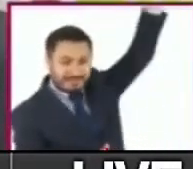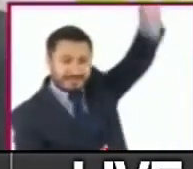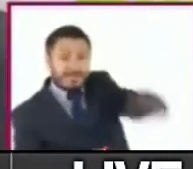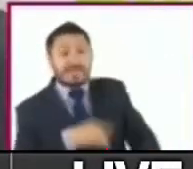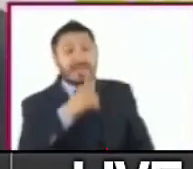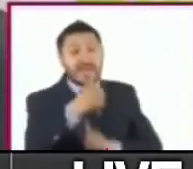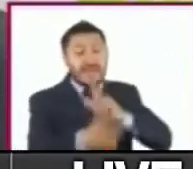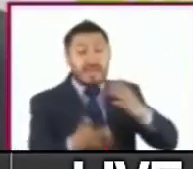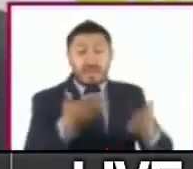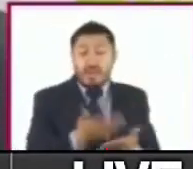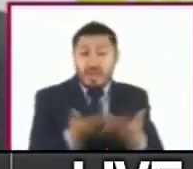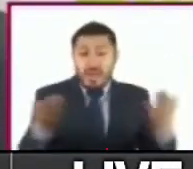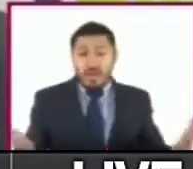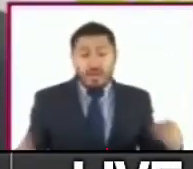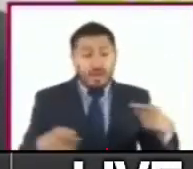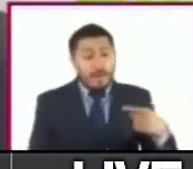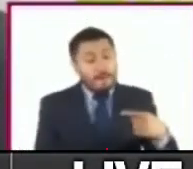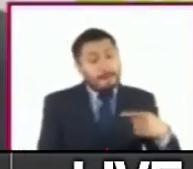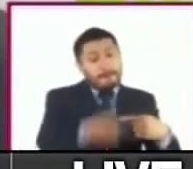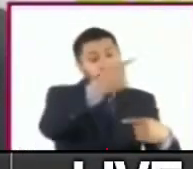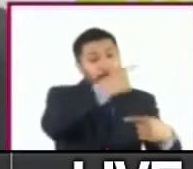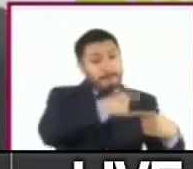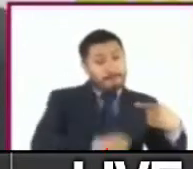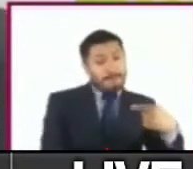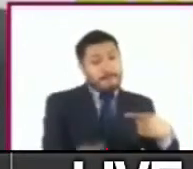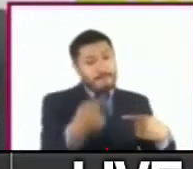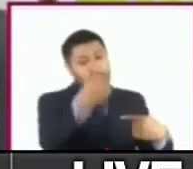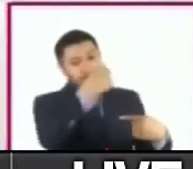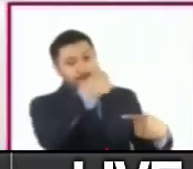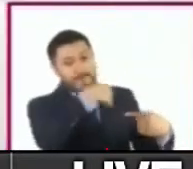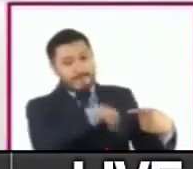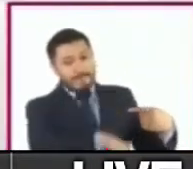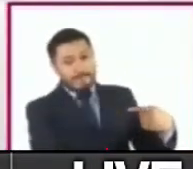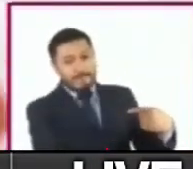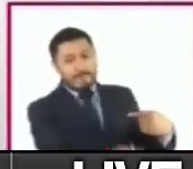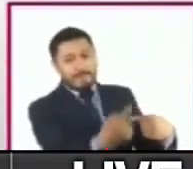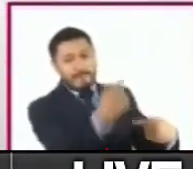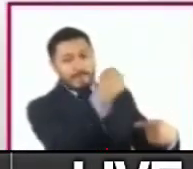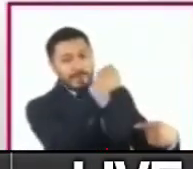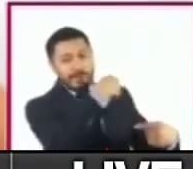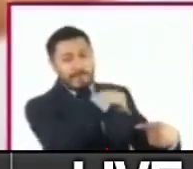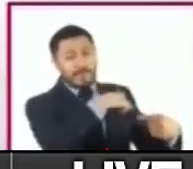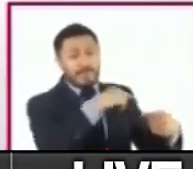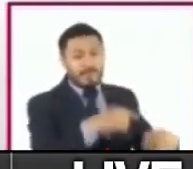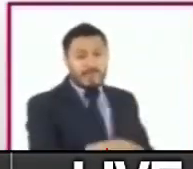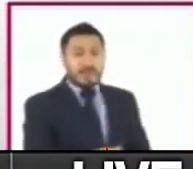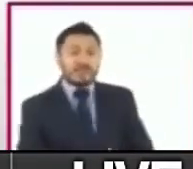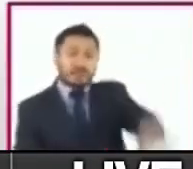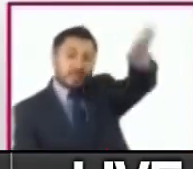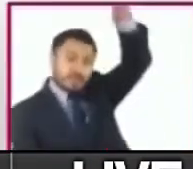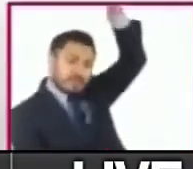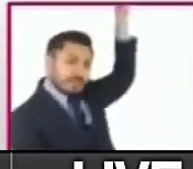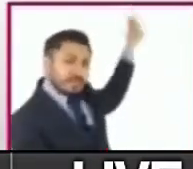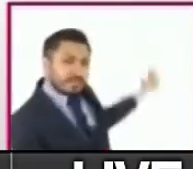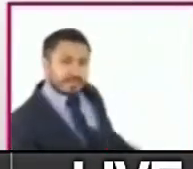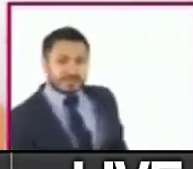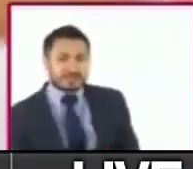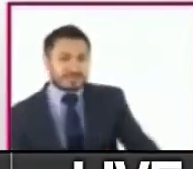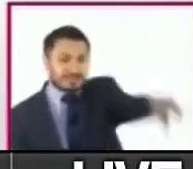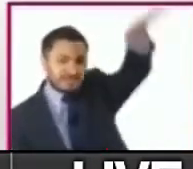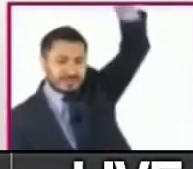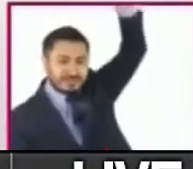Despacio, cambio, hacia atrás, círculos grandes. Amplios.